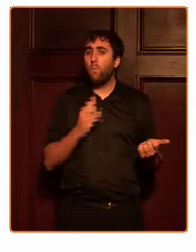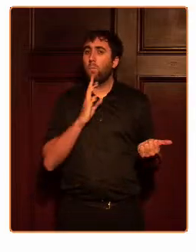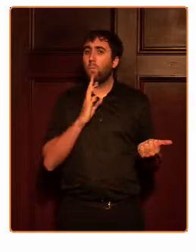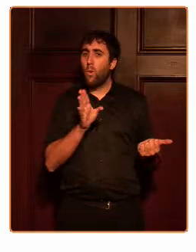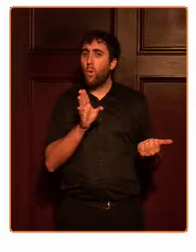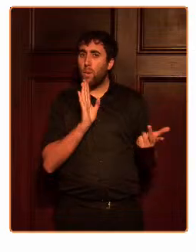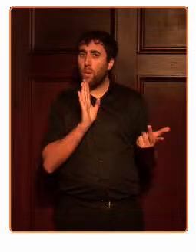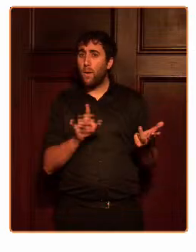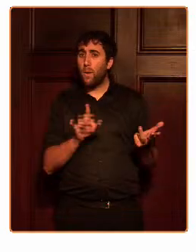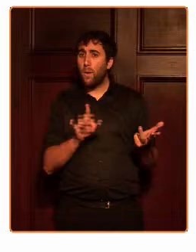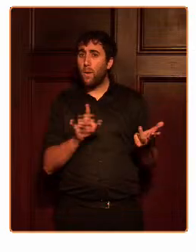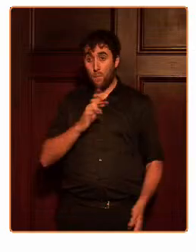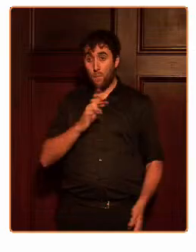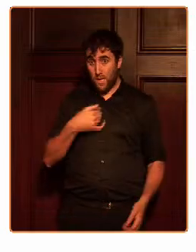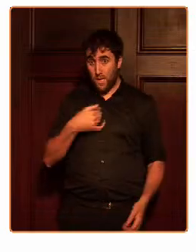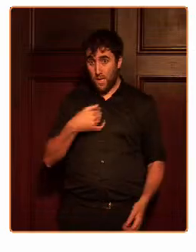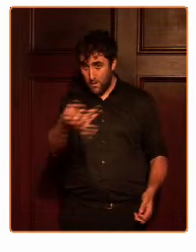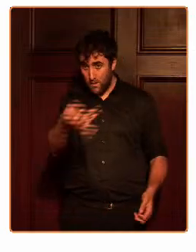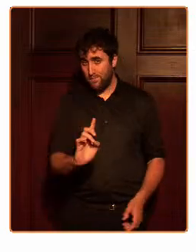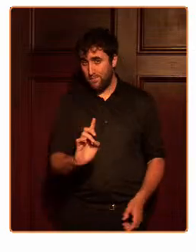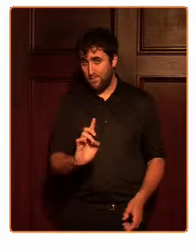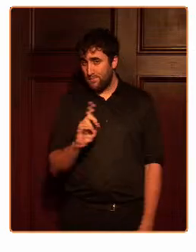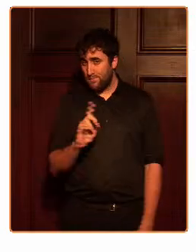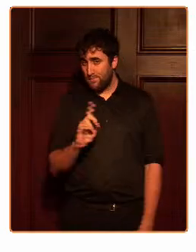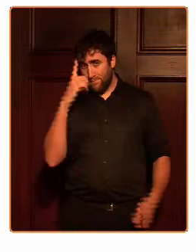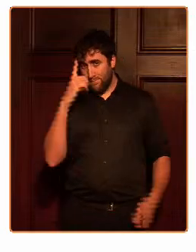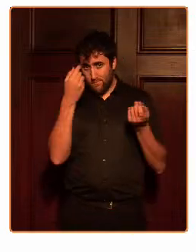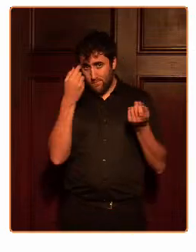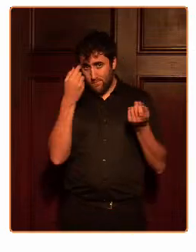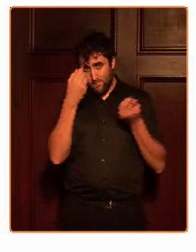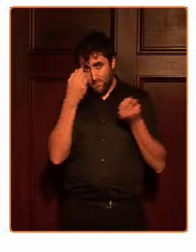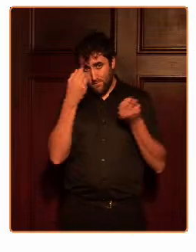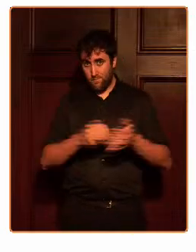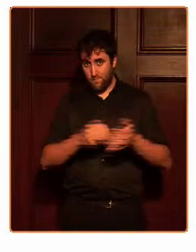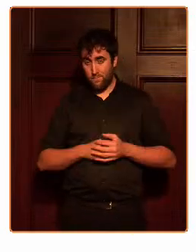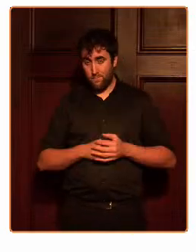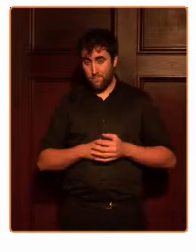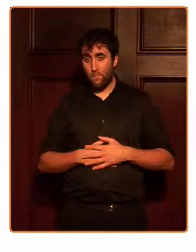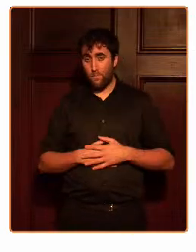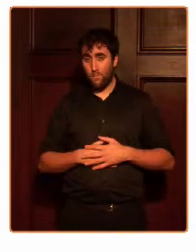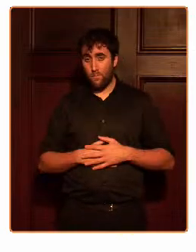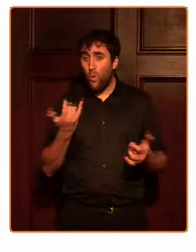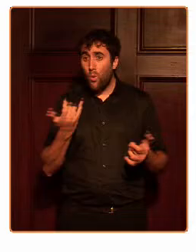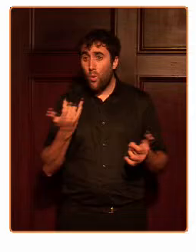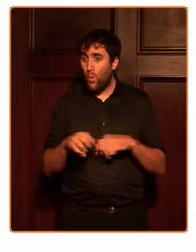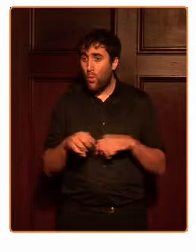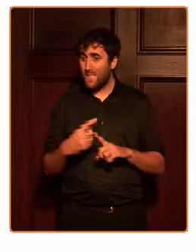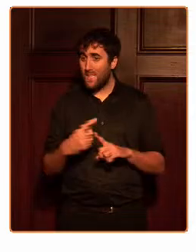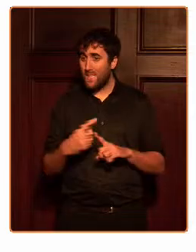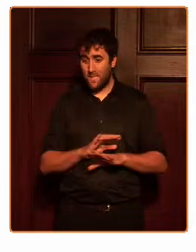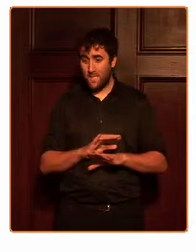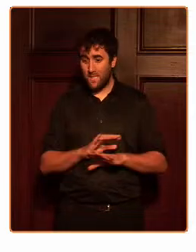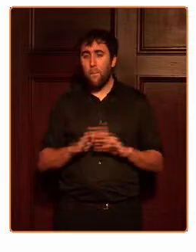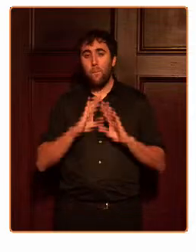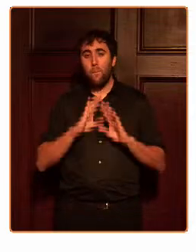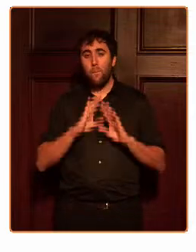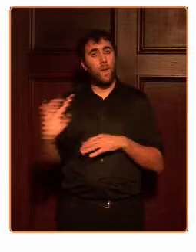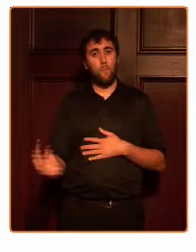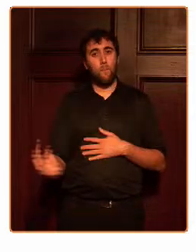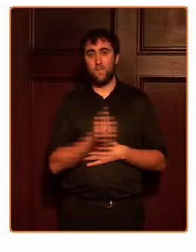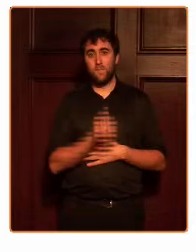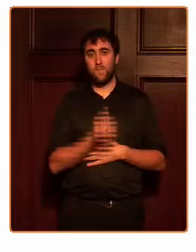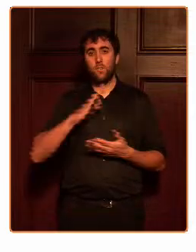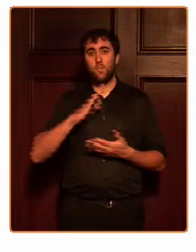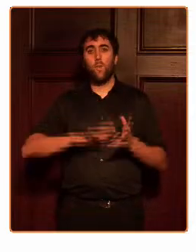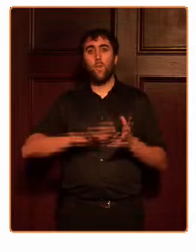dar las respuestas, entre otras cosas porque no les tenemos. La pregunta central respecto